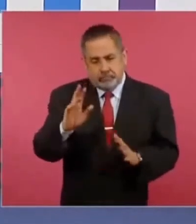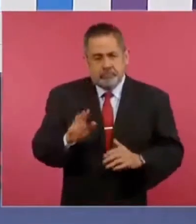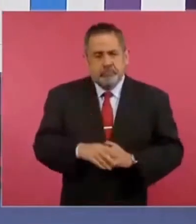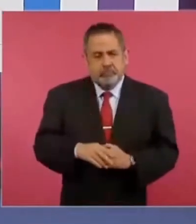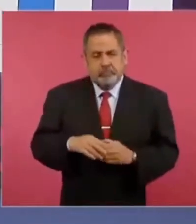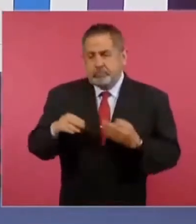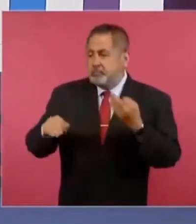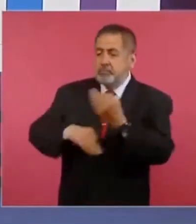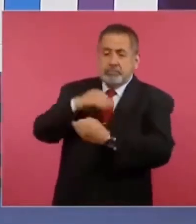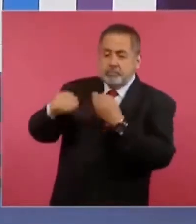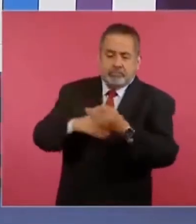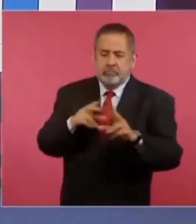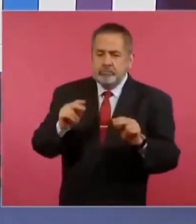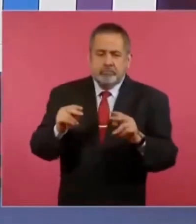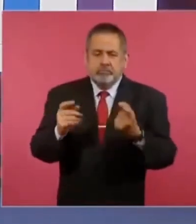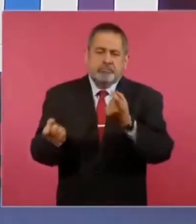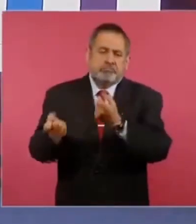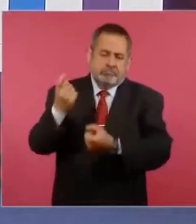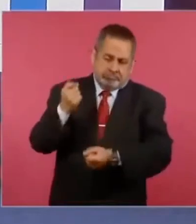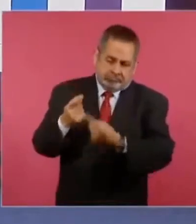no era para todos.